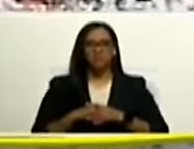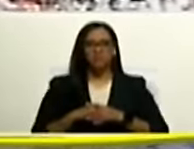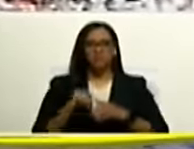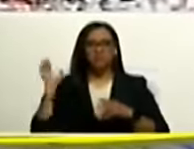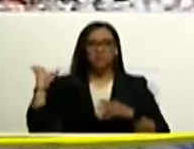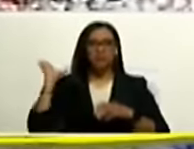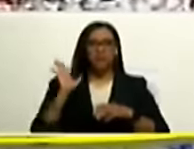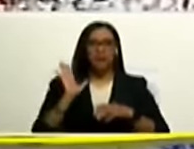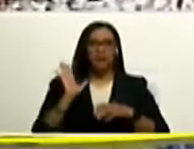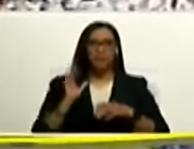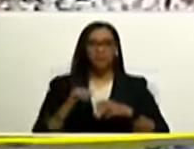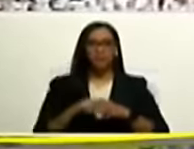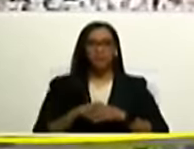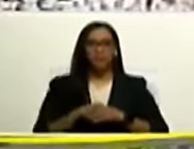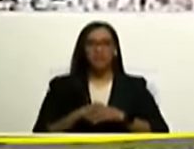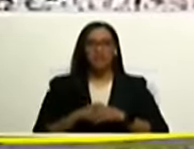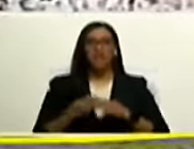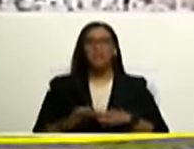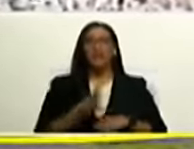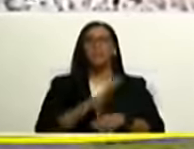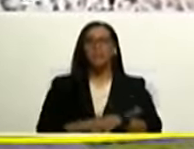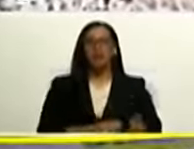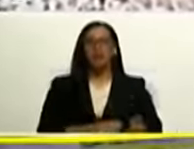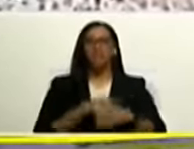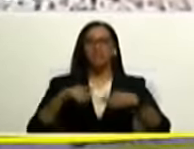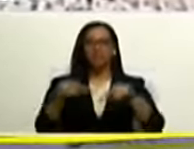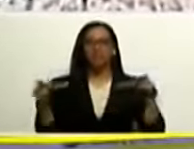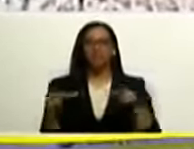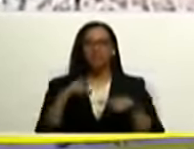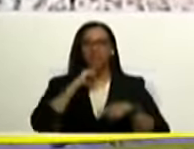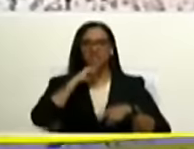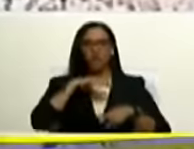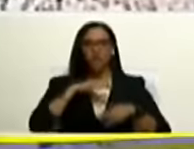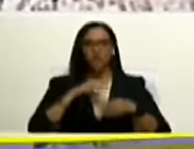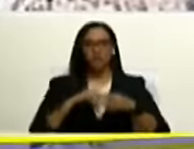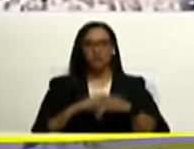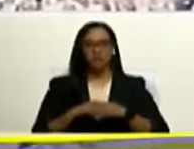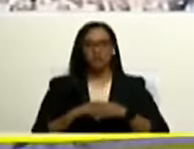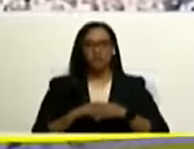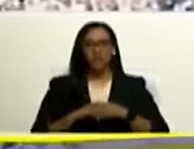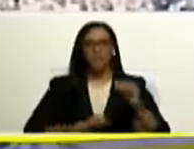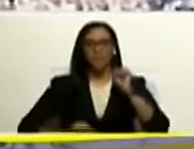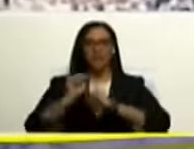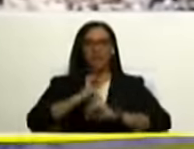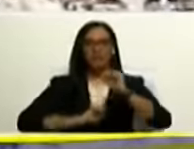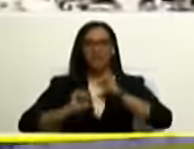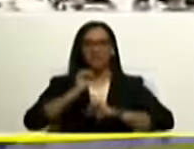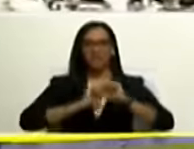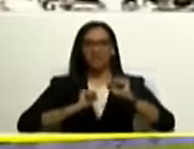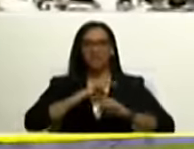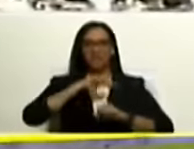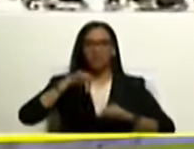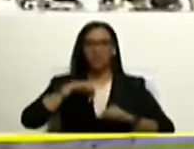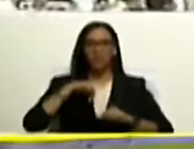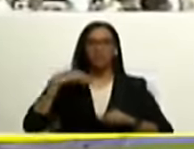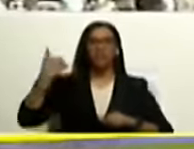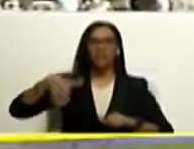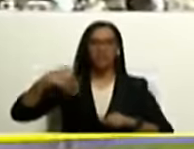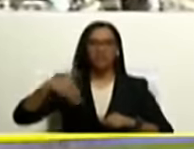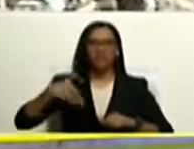Llegamos en la peor de las condiciones históricas para la defensa de nuestros derechos, de